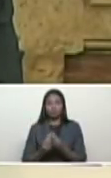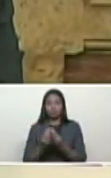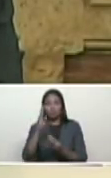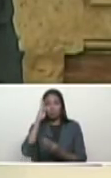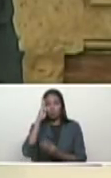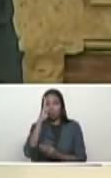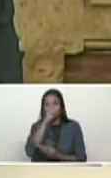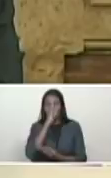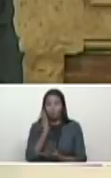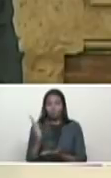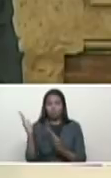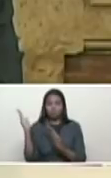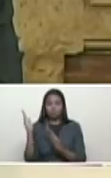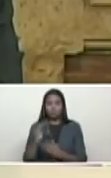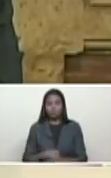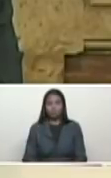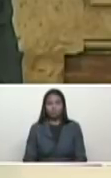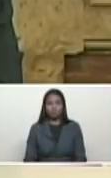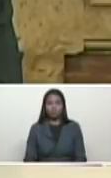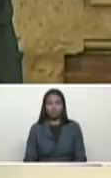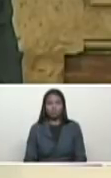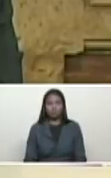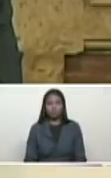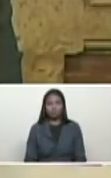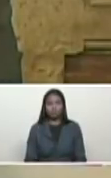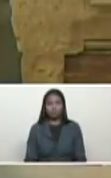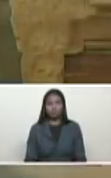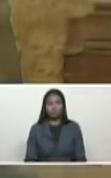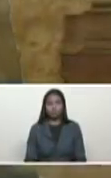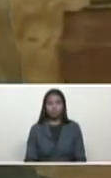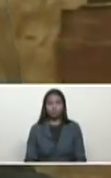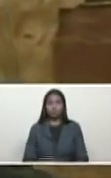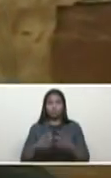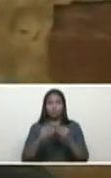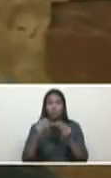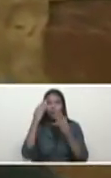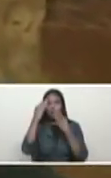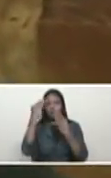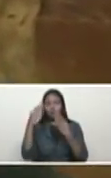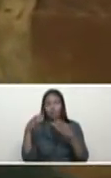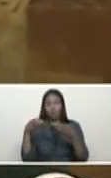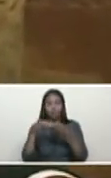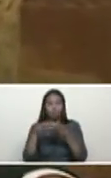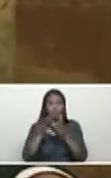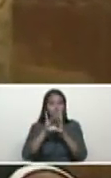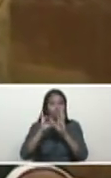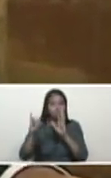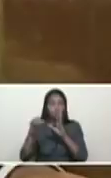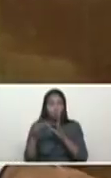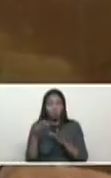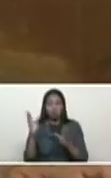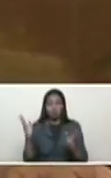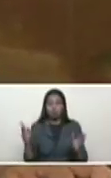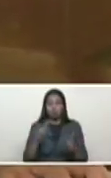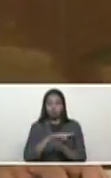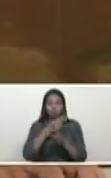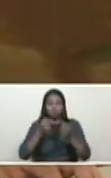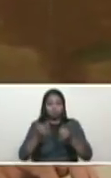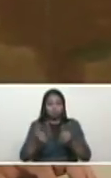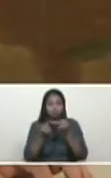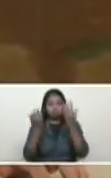diosdado cabello rondón y saludo a todo el poder constituyente poderes plenipotenciario han tomado la